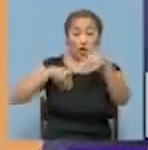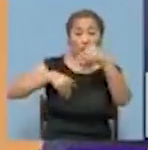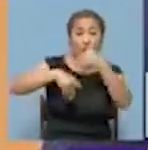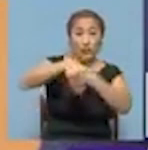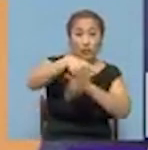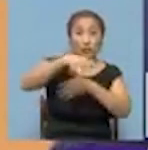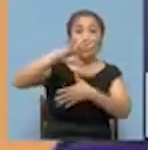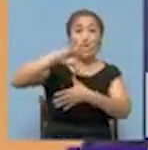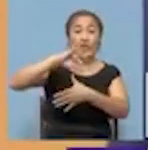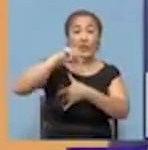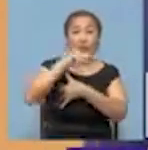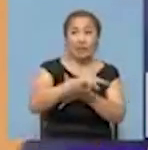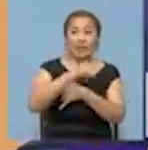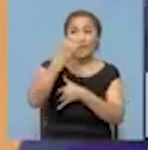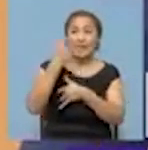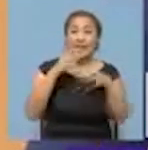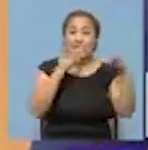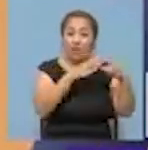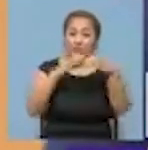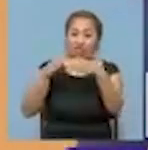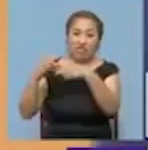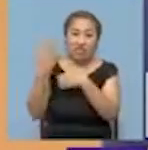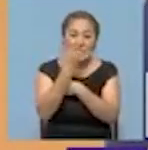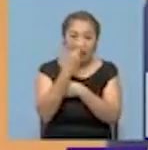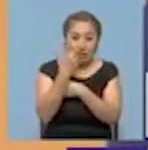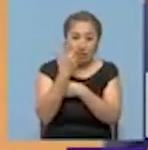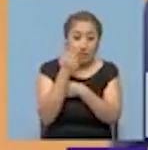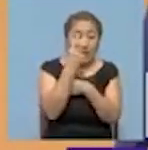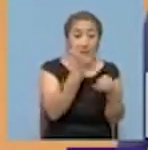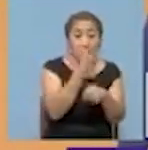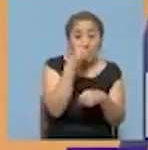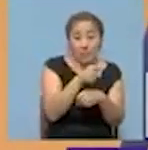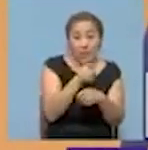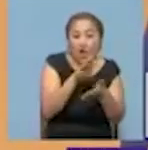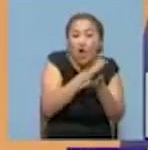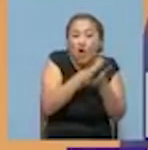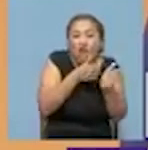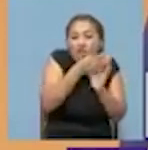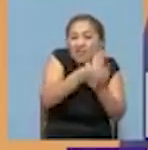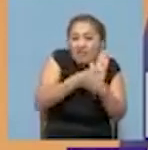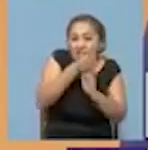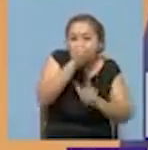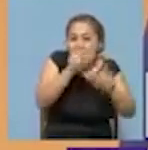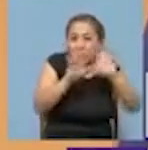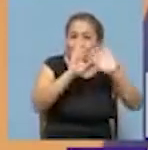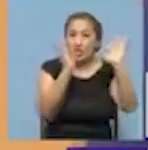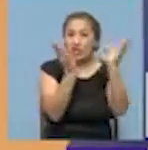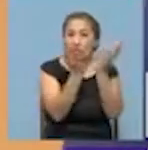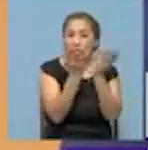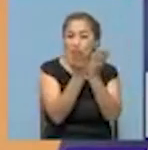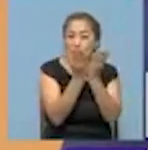de américa y la divide en tres partes la primera parte persuadir a la población mundial de que hay superpoblación